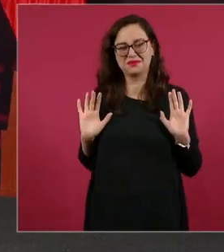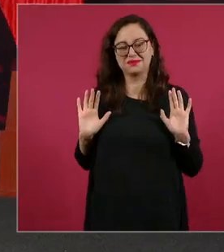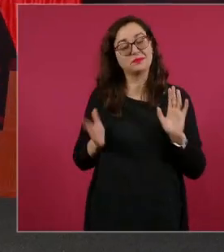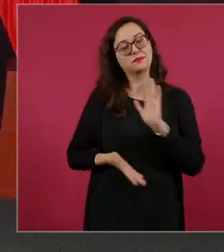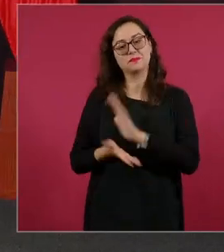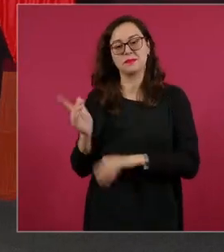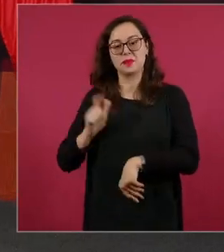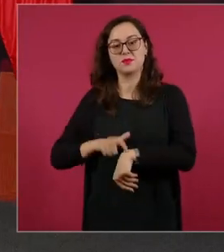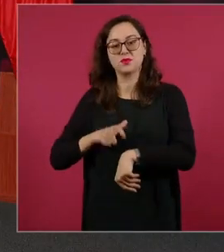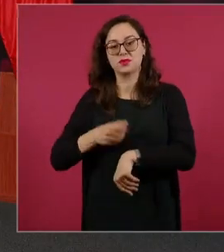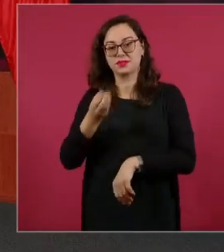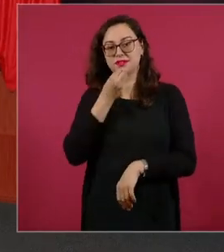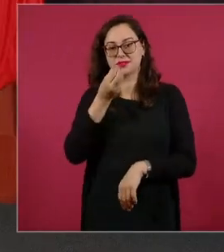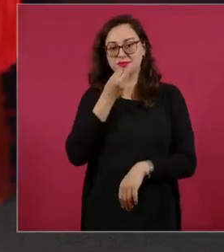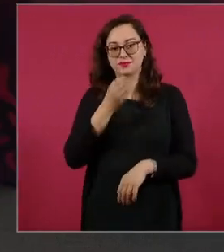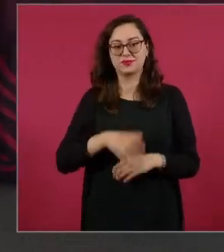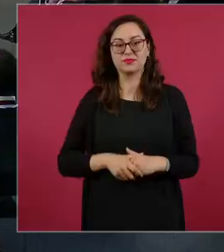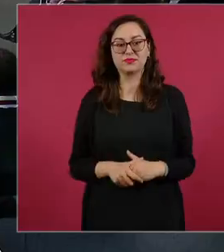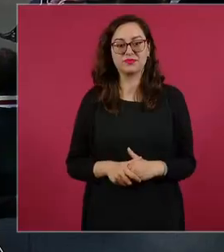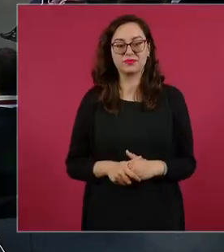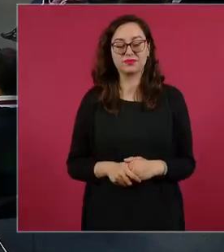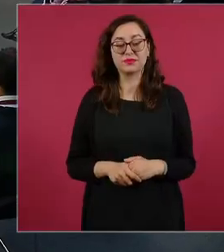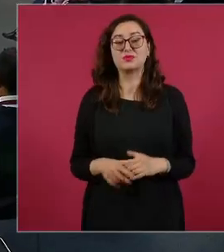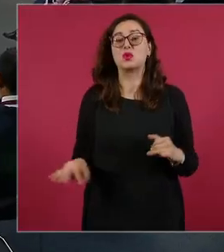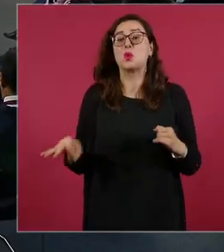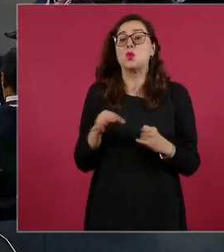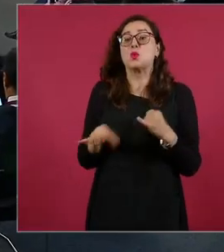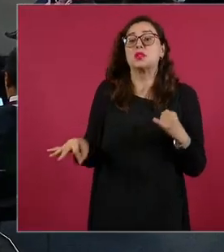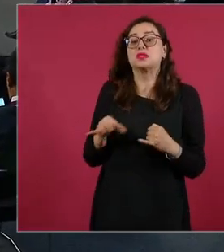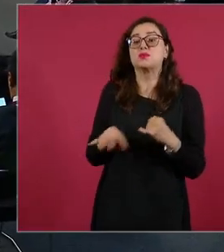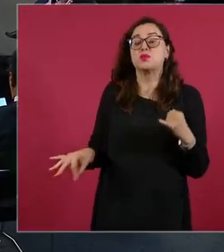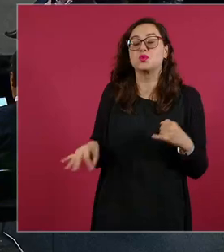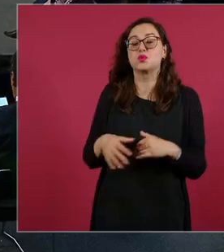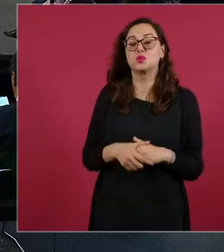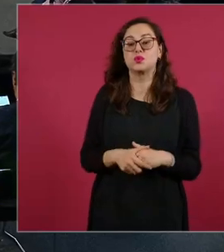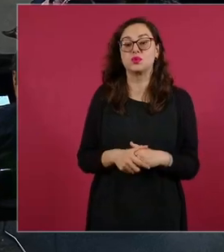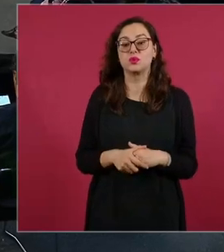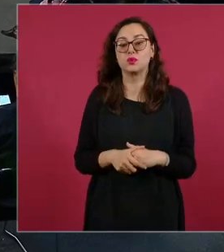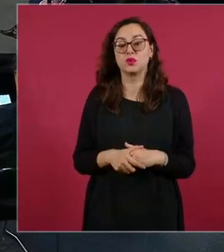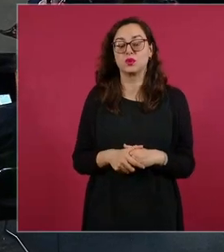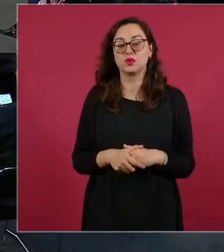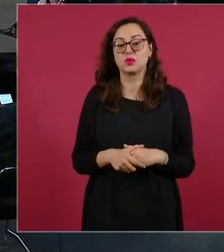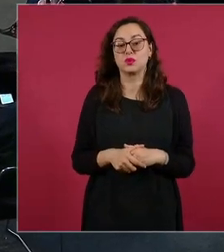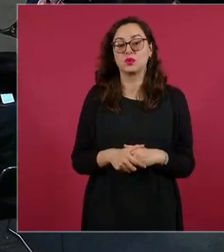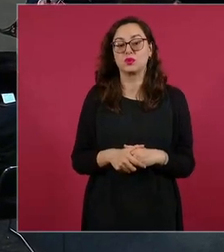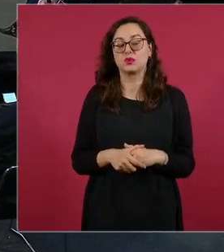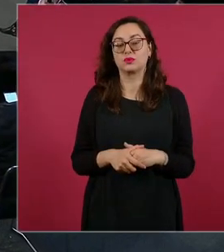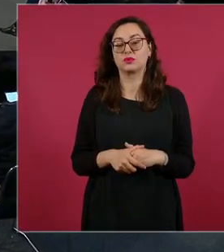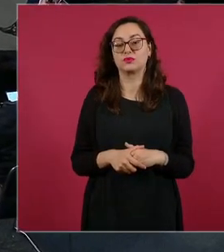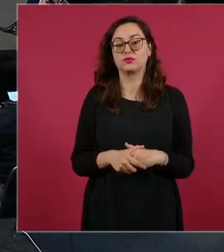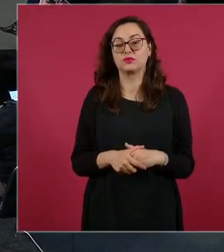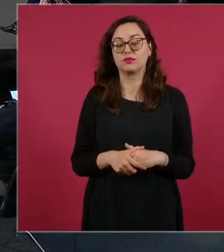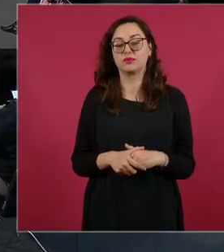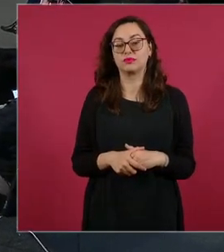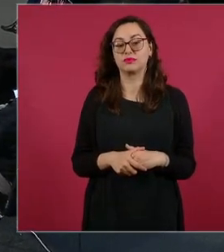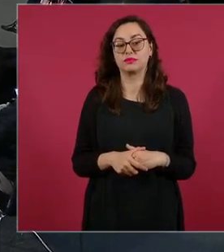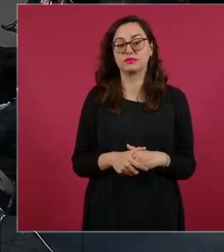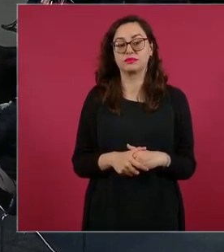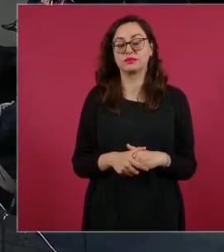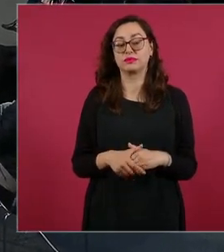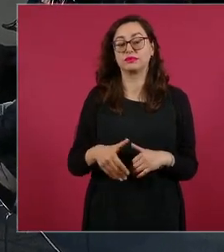vámonos a desayunar Presidente, por último ¿cuál es el reporte que tiene del informe ¿qué informe tiene sobre este